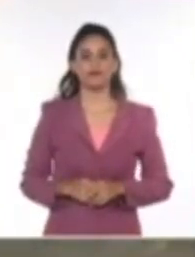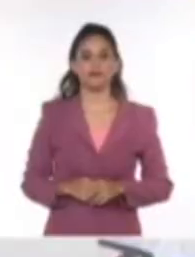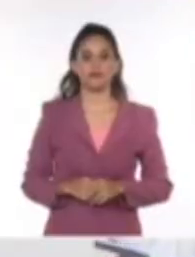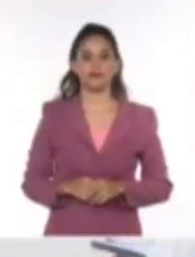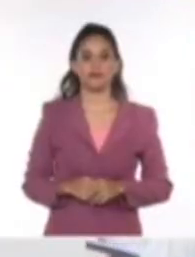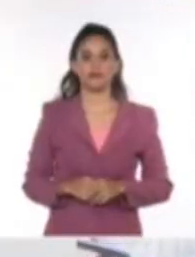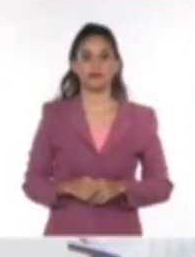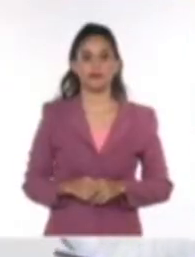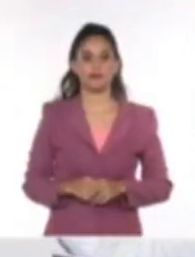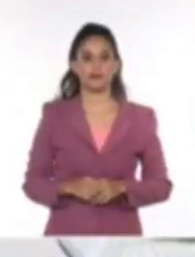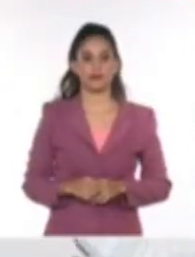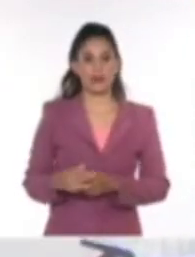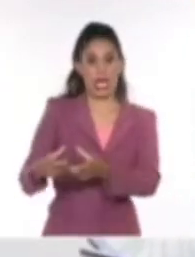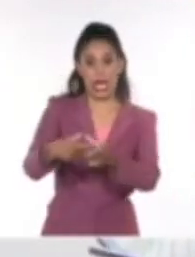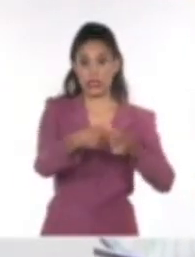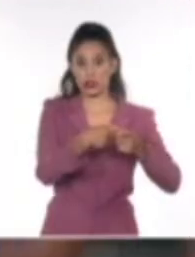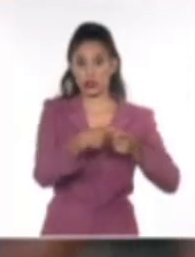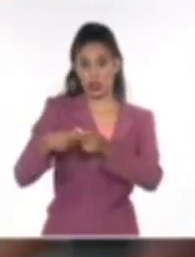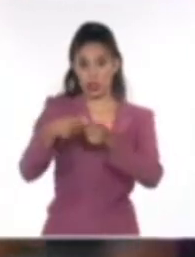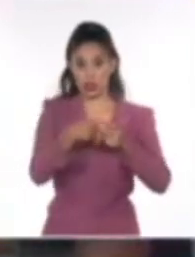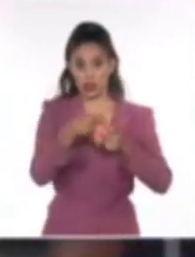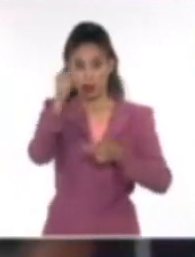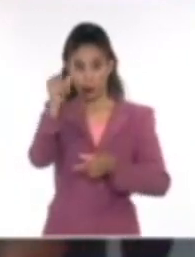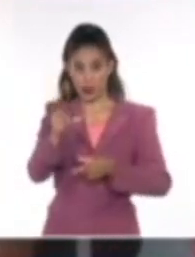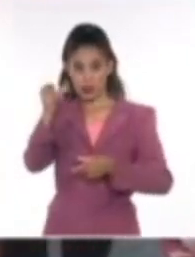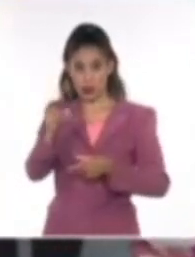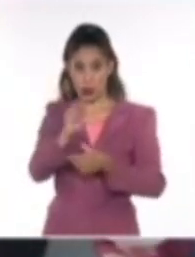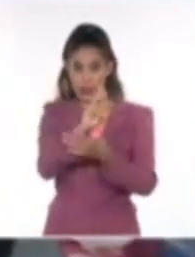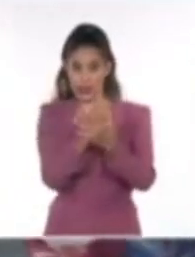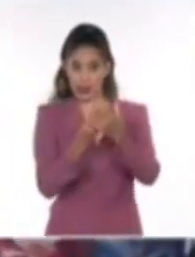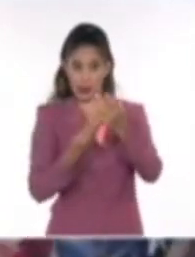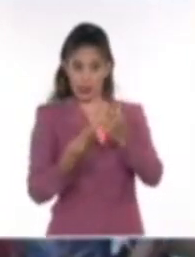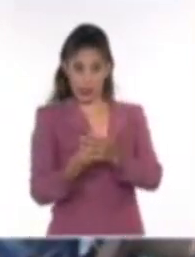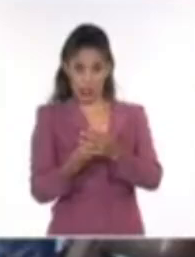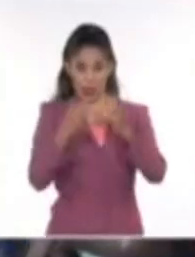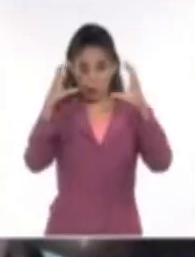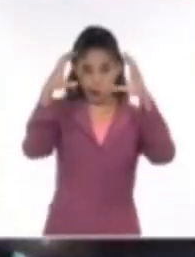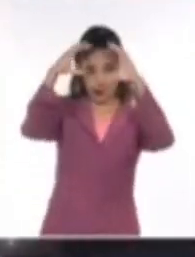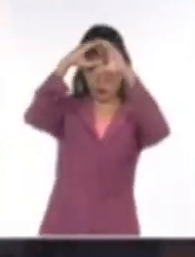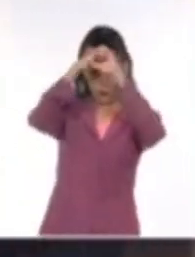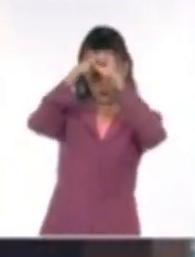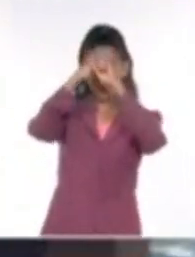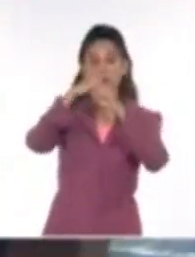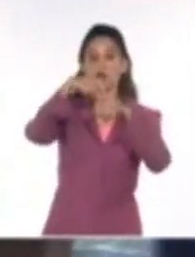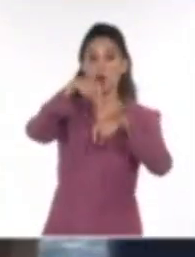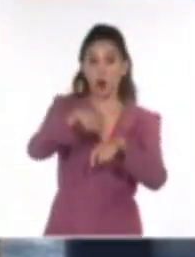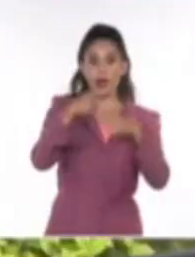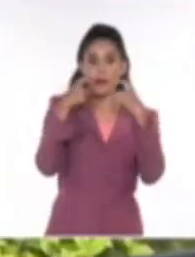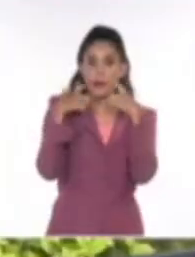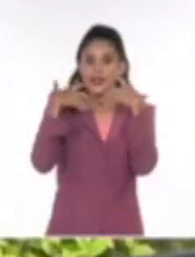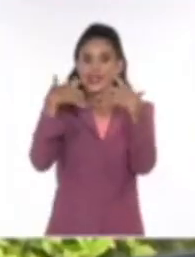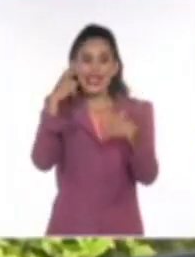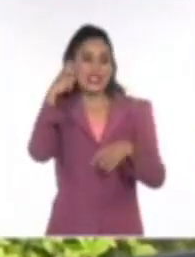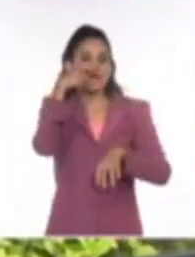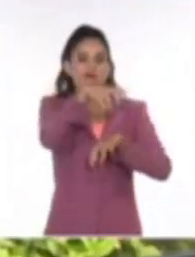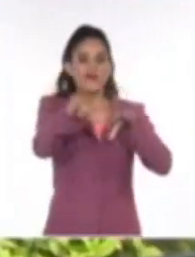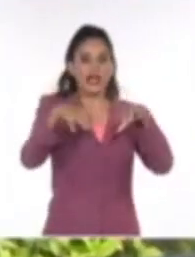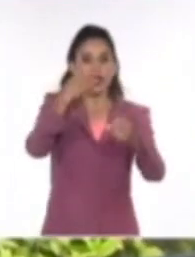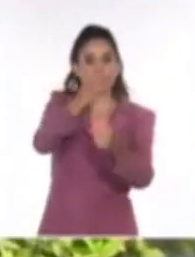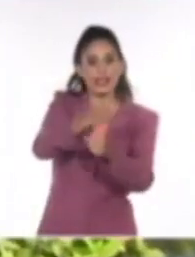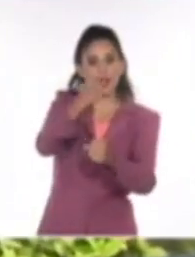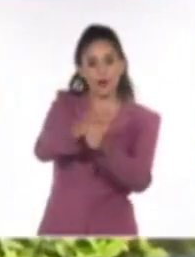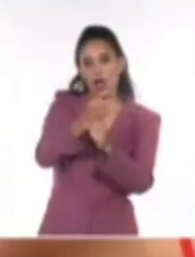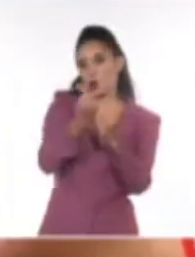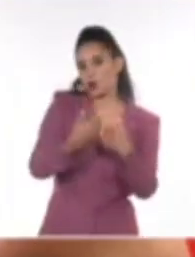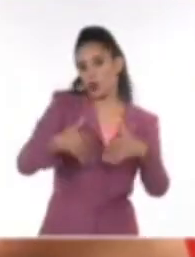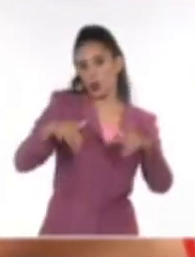La Asociación Cubana de Personas en Situación de Discapacidad Intelectual llevó a cabo la primera Feria de Empleo y Oportunidades, que